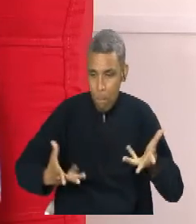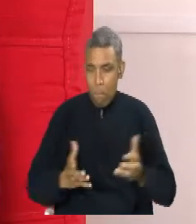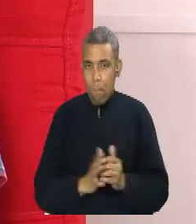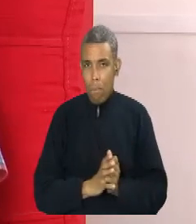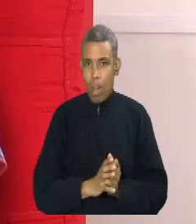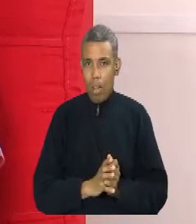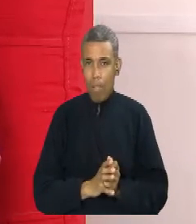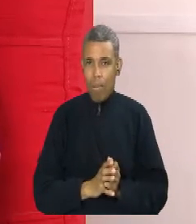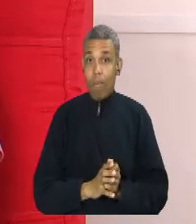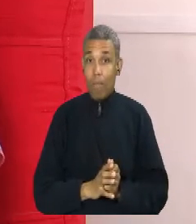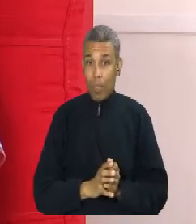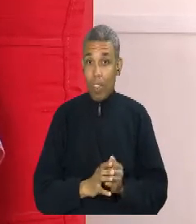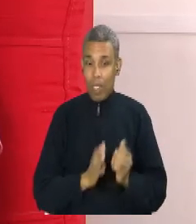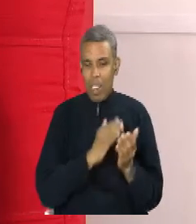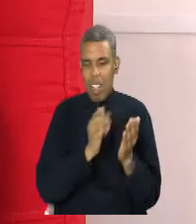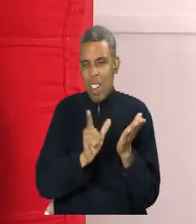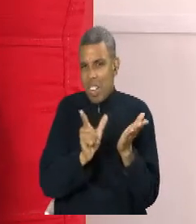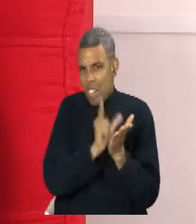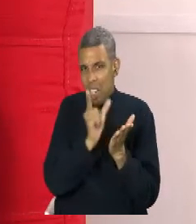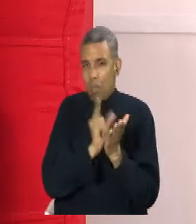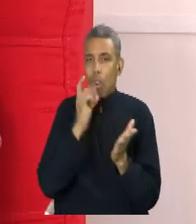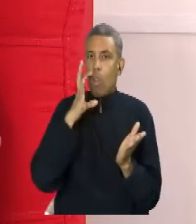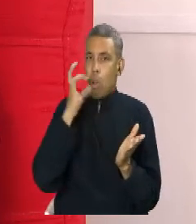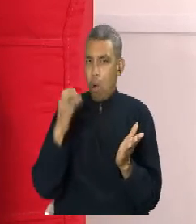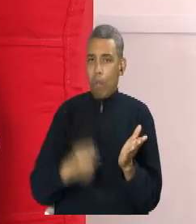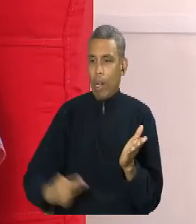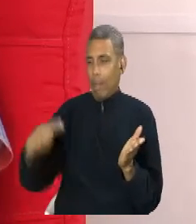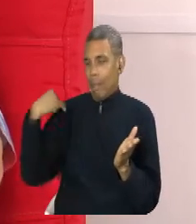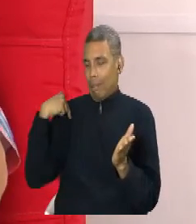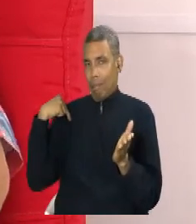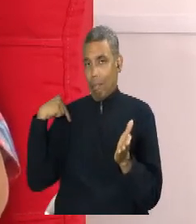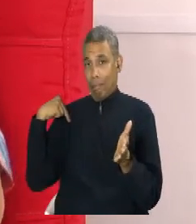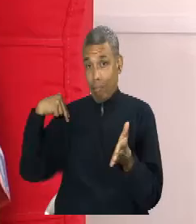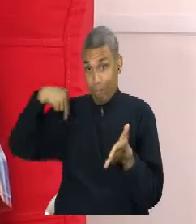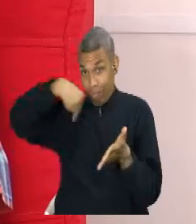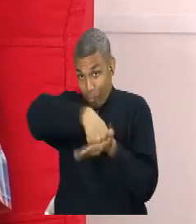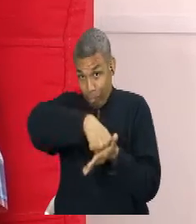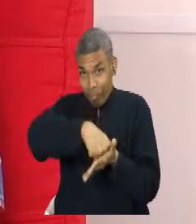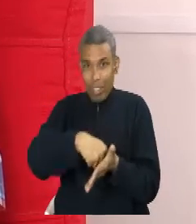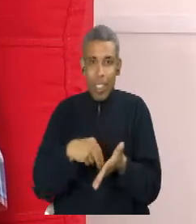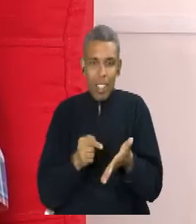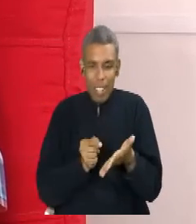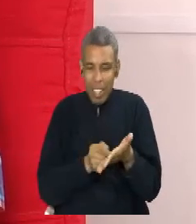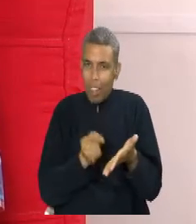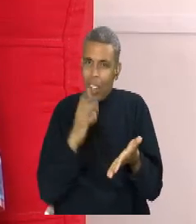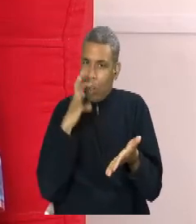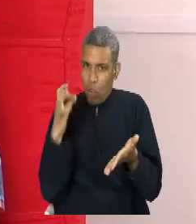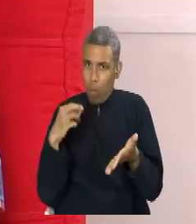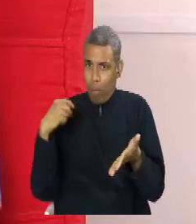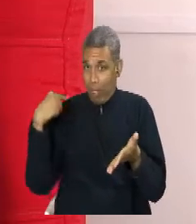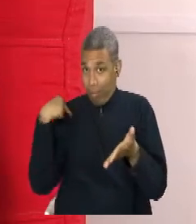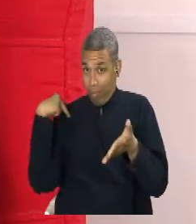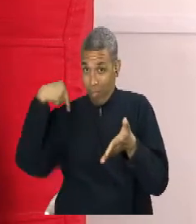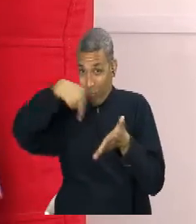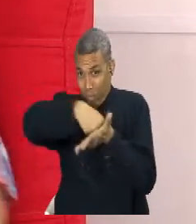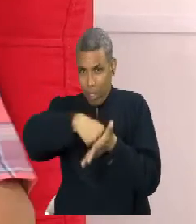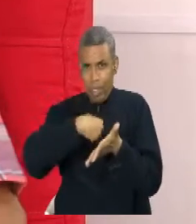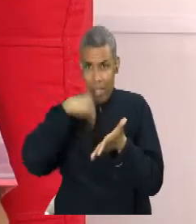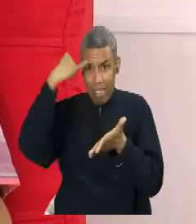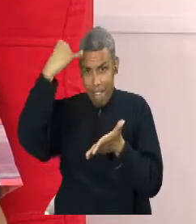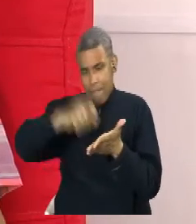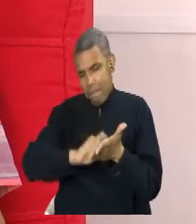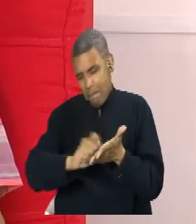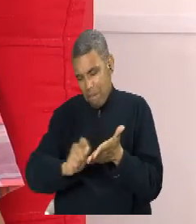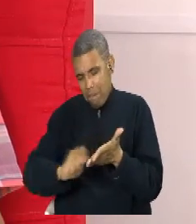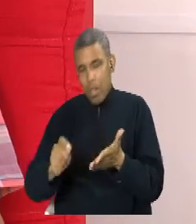estudiante de medicina tuvo una bebé y esta bebé le complicó la vida y terminaba haciendo psiquiatría infantil para poder entender